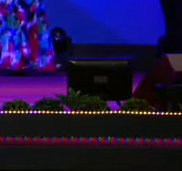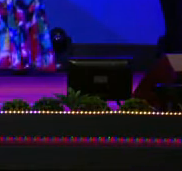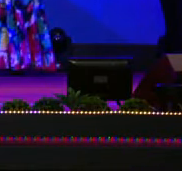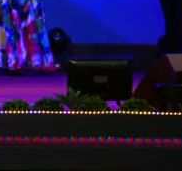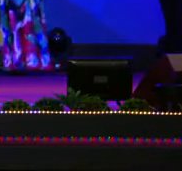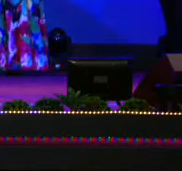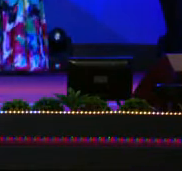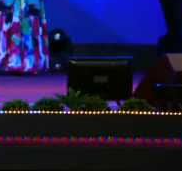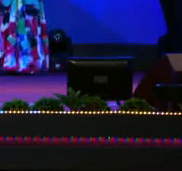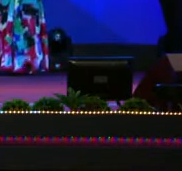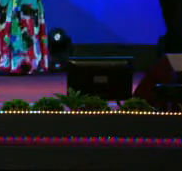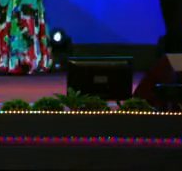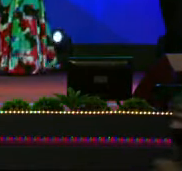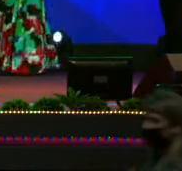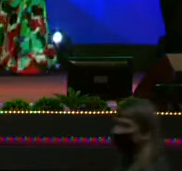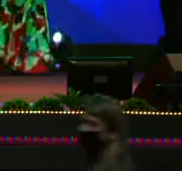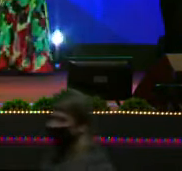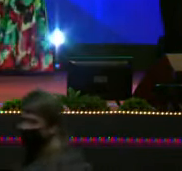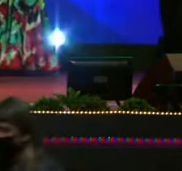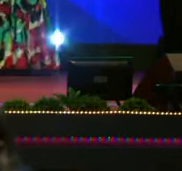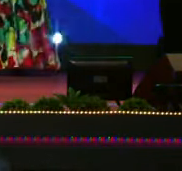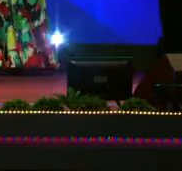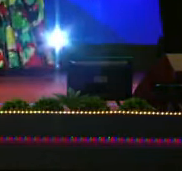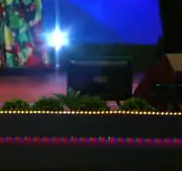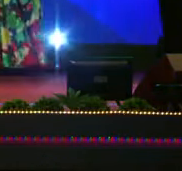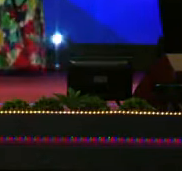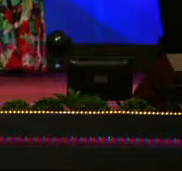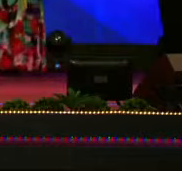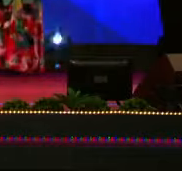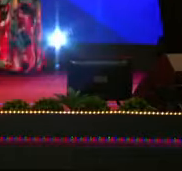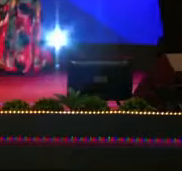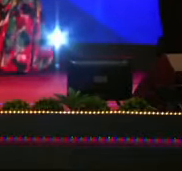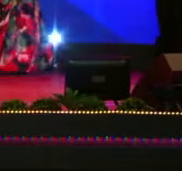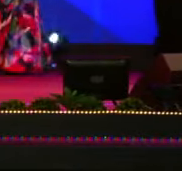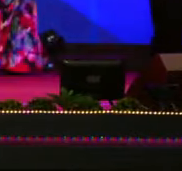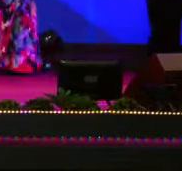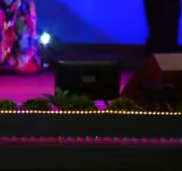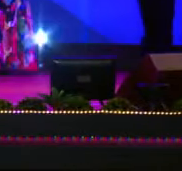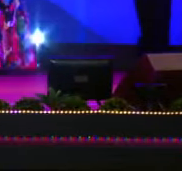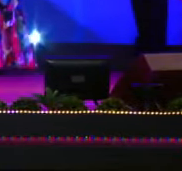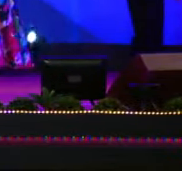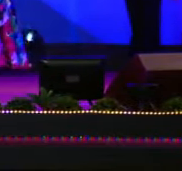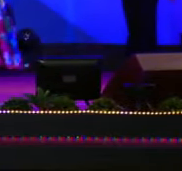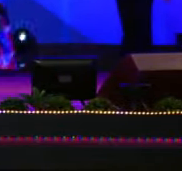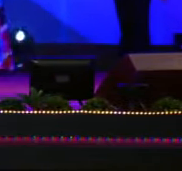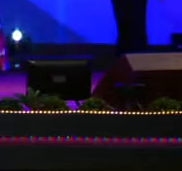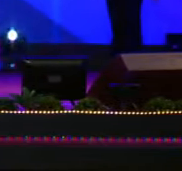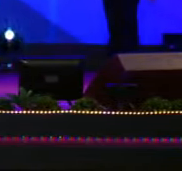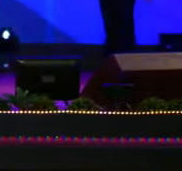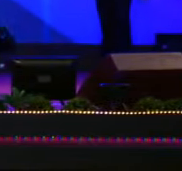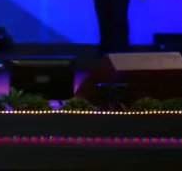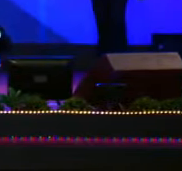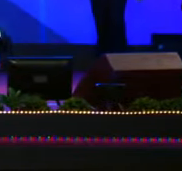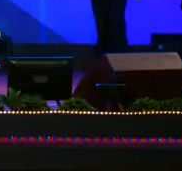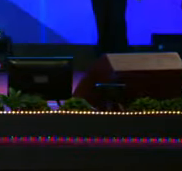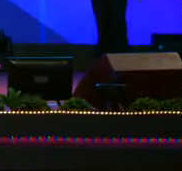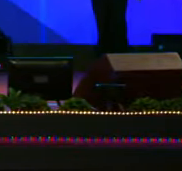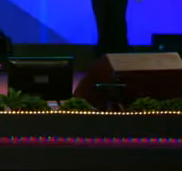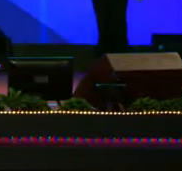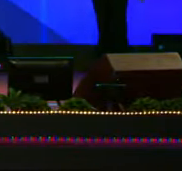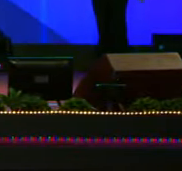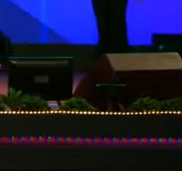No, estamos todos convocados. Por siempre, con mi supremo rey,